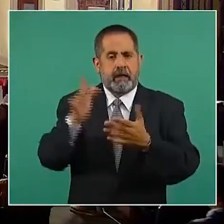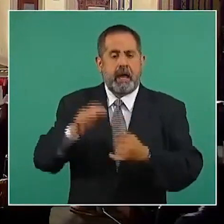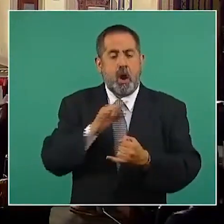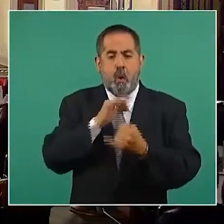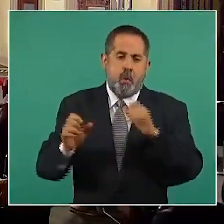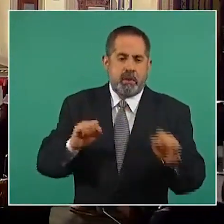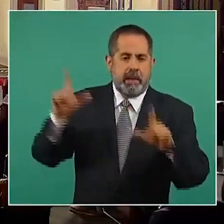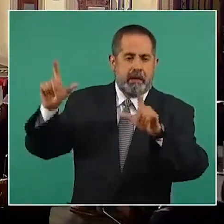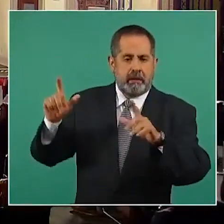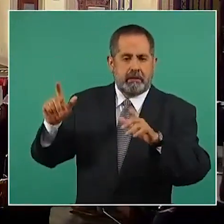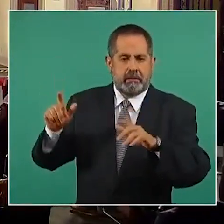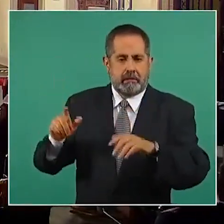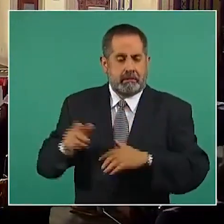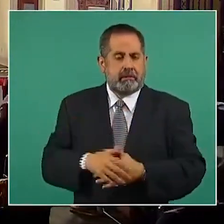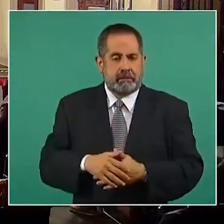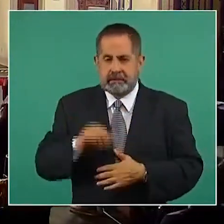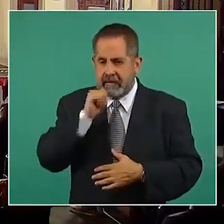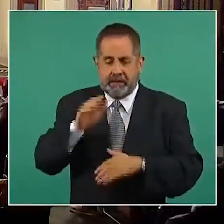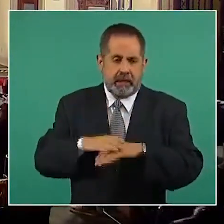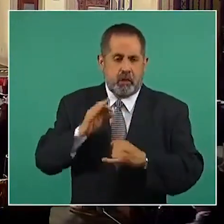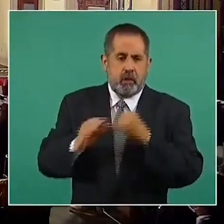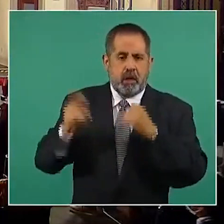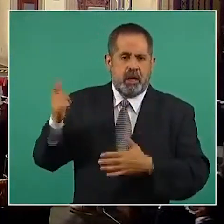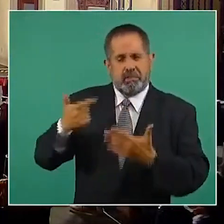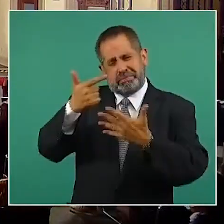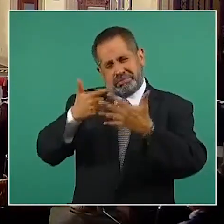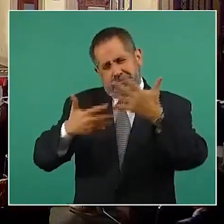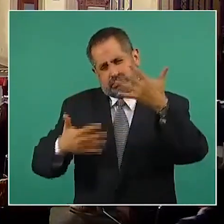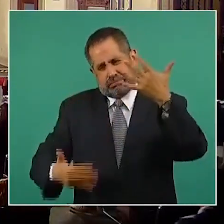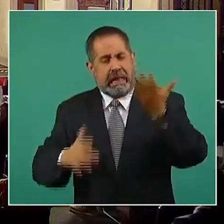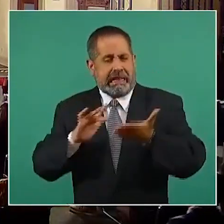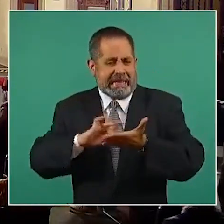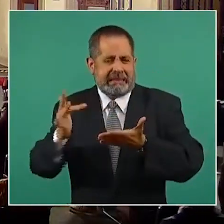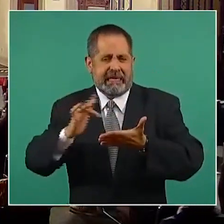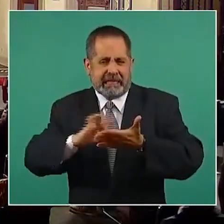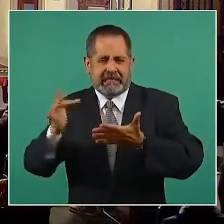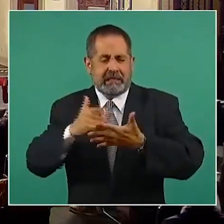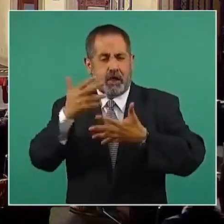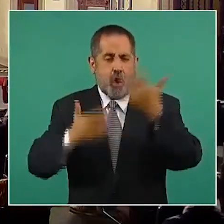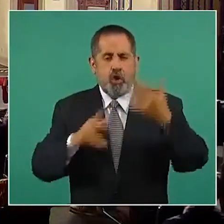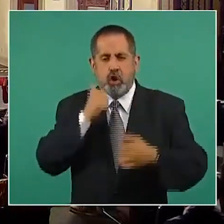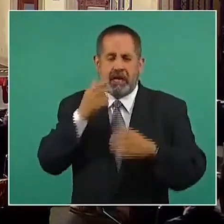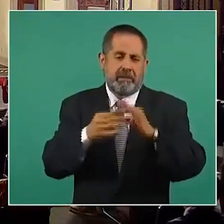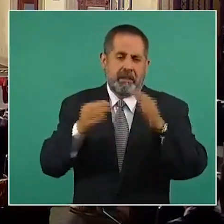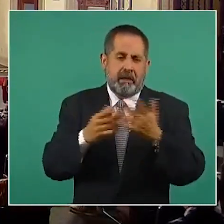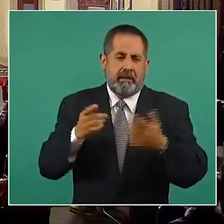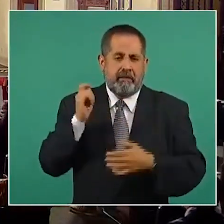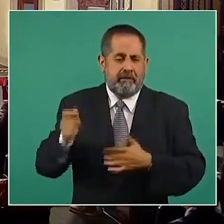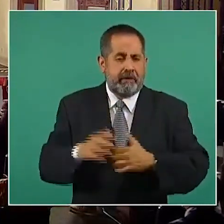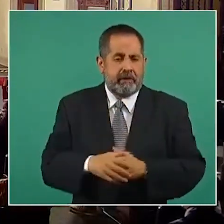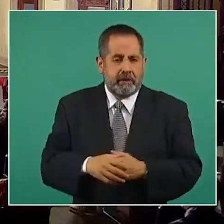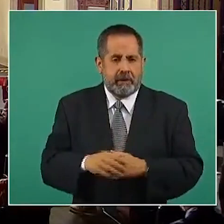última imagen, ya no vamos a poner cualquiera otra. Tenemos una lista de agradecimientos que explícitamente hoy no queremos presentar porque está muy lenta